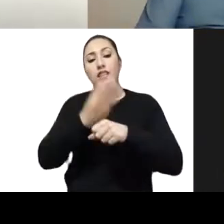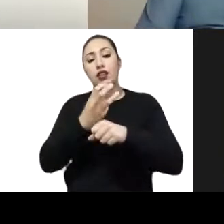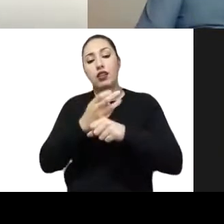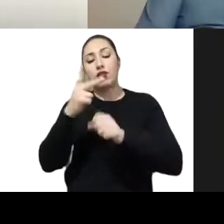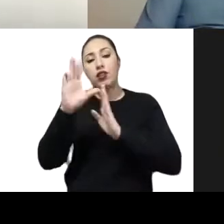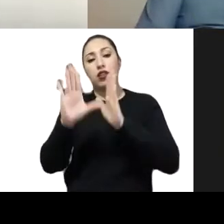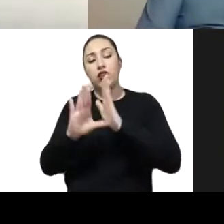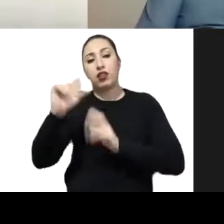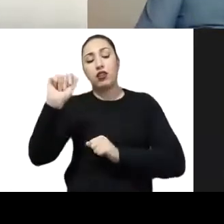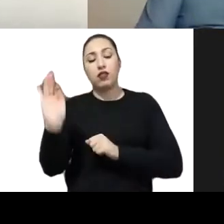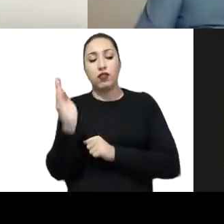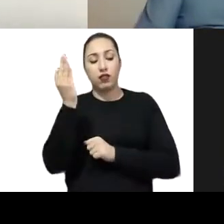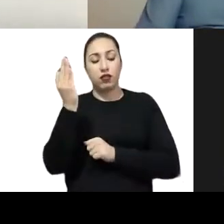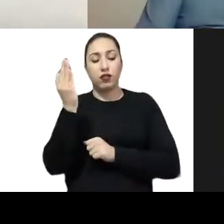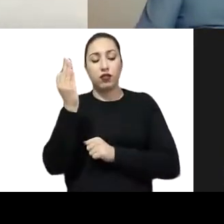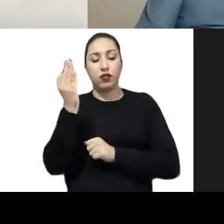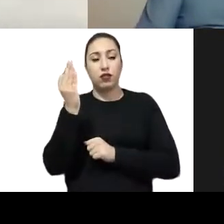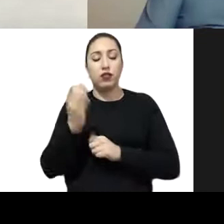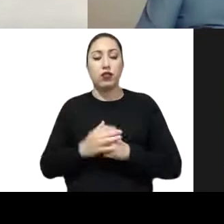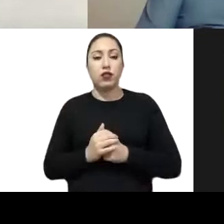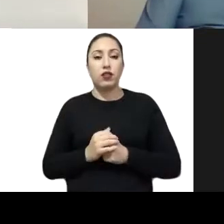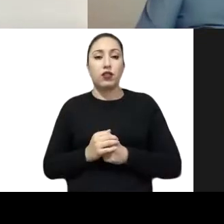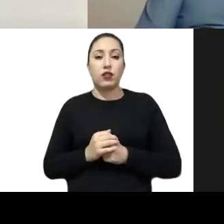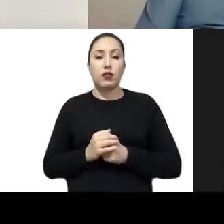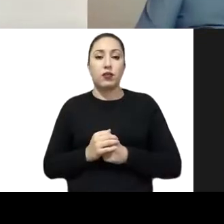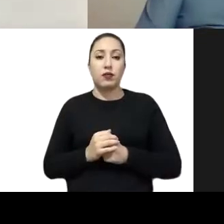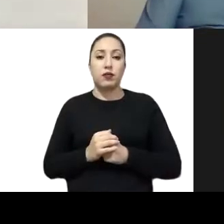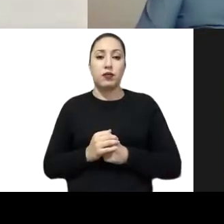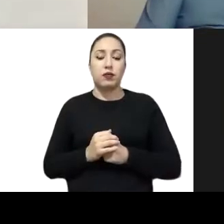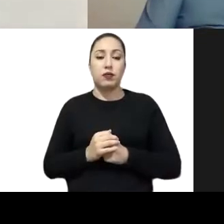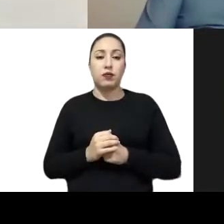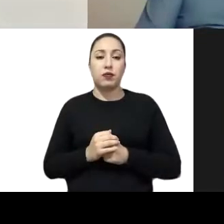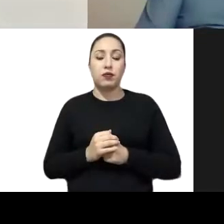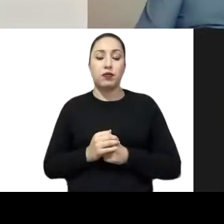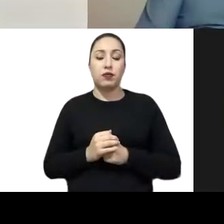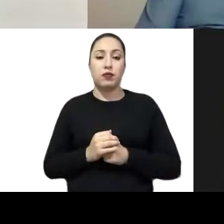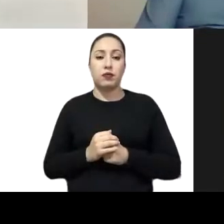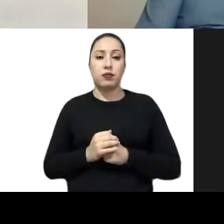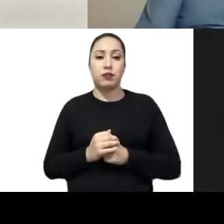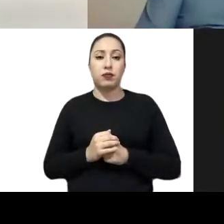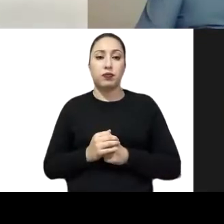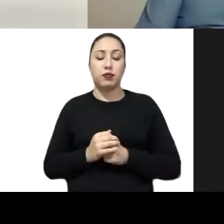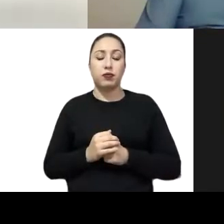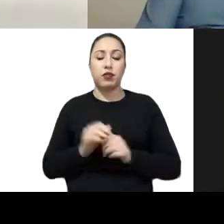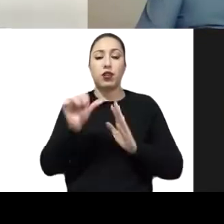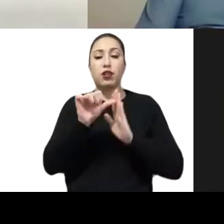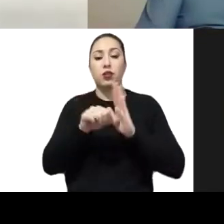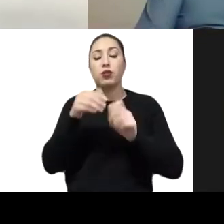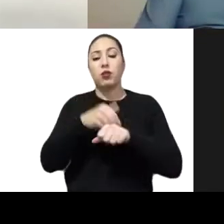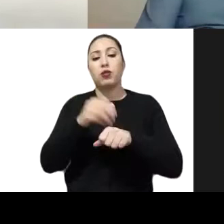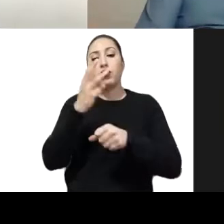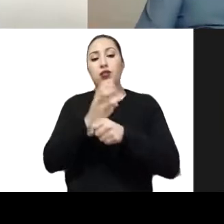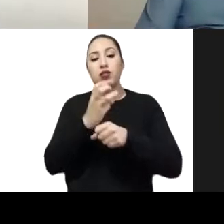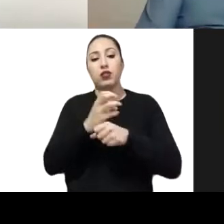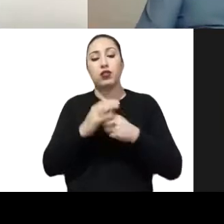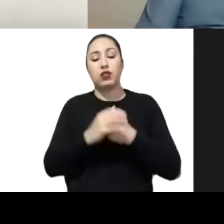Constitución Política de los Estados Unidos Mexicanos en los términos siguientes. Artículo tercero.